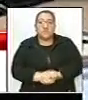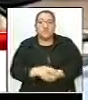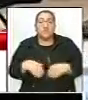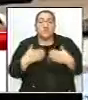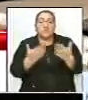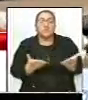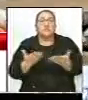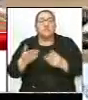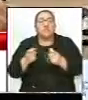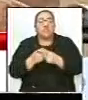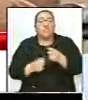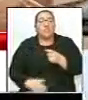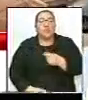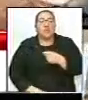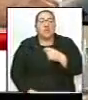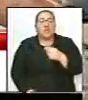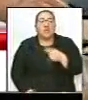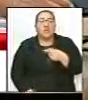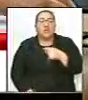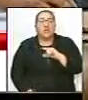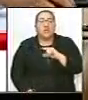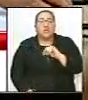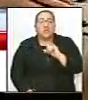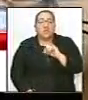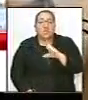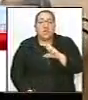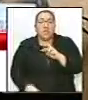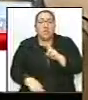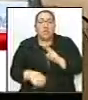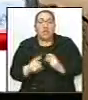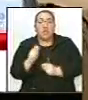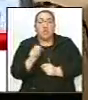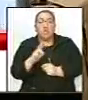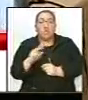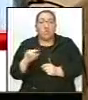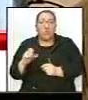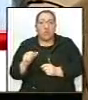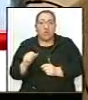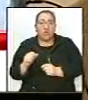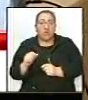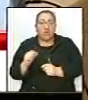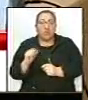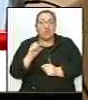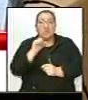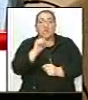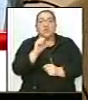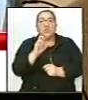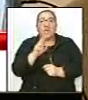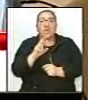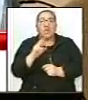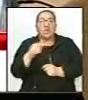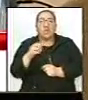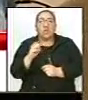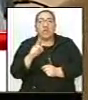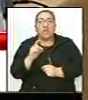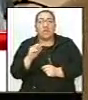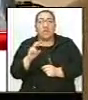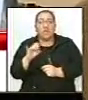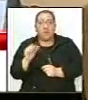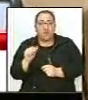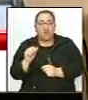los señores congresistas Jimmy Trujillo y María Melgarejo. Tiene el uso de la palabra el congresista Sergio Dávila. Muchas gracias,